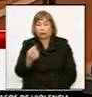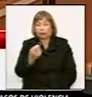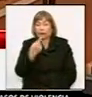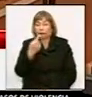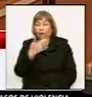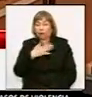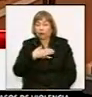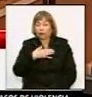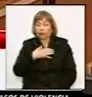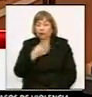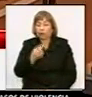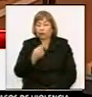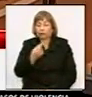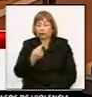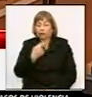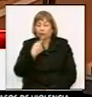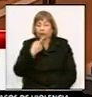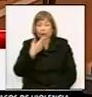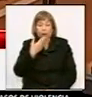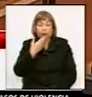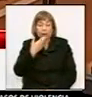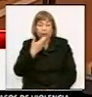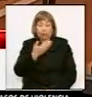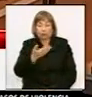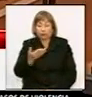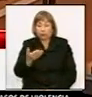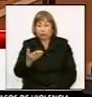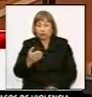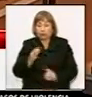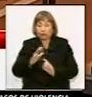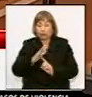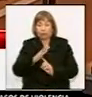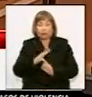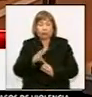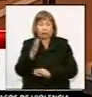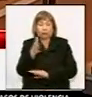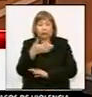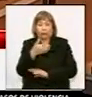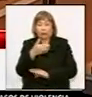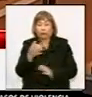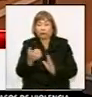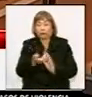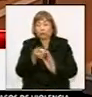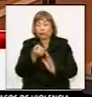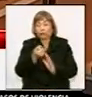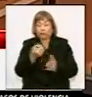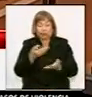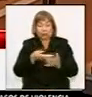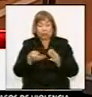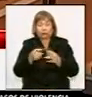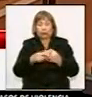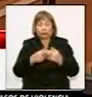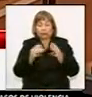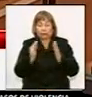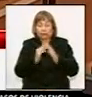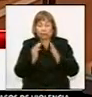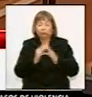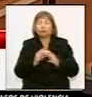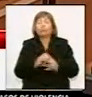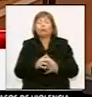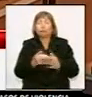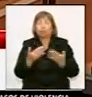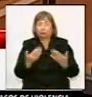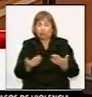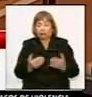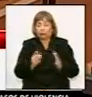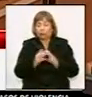solidaria, pero si están enarbolando la bandera de desmantelar la corrupción, que empiece por casa. Y que